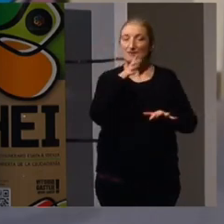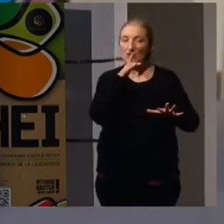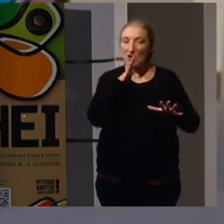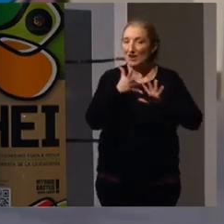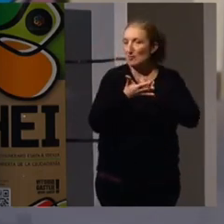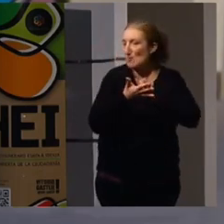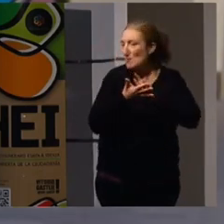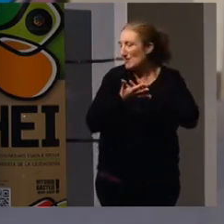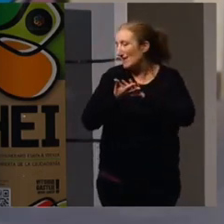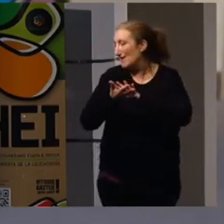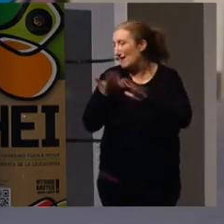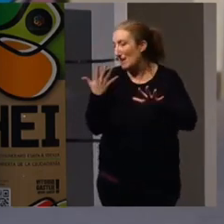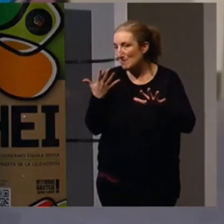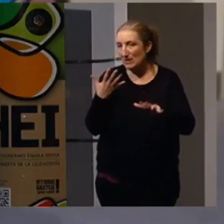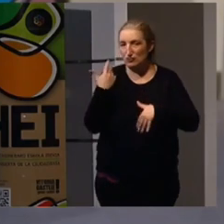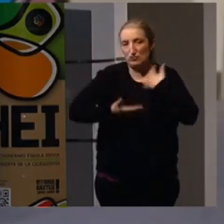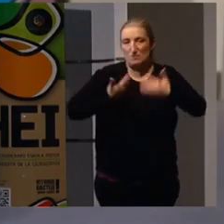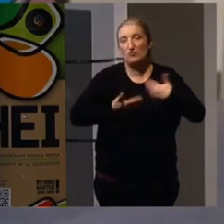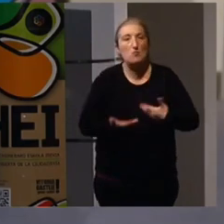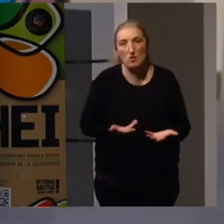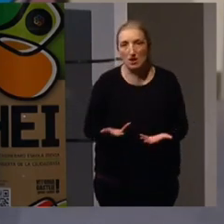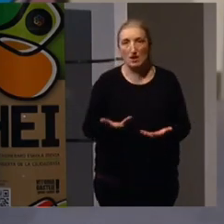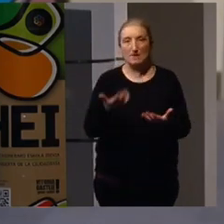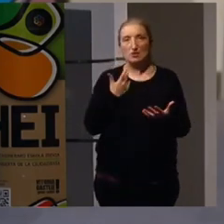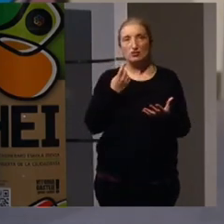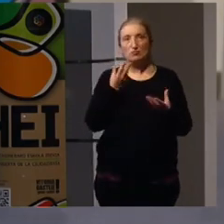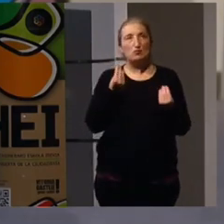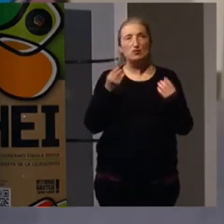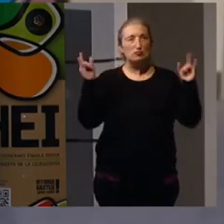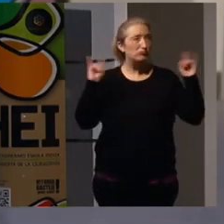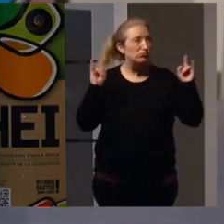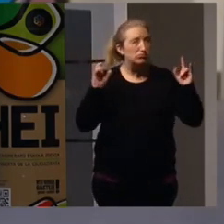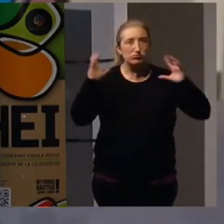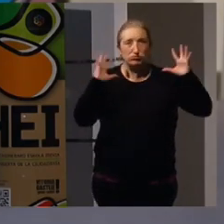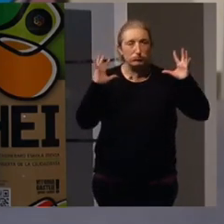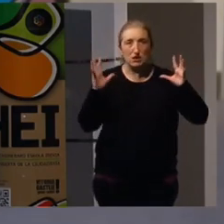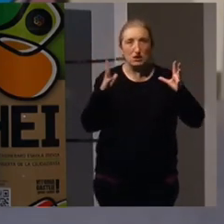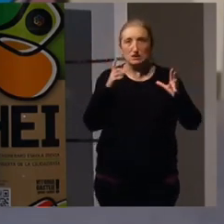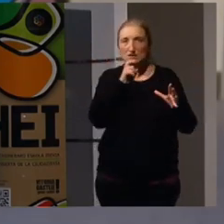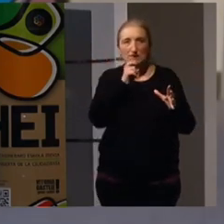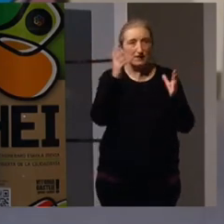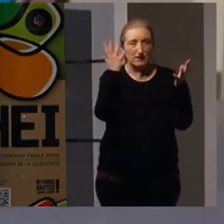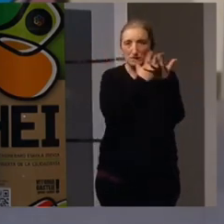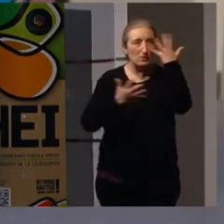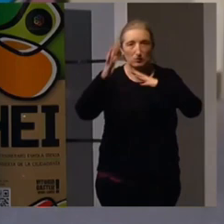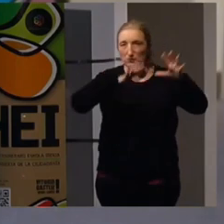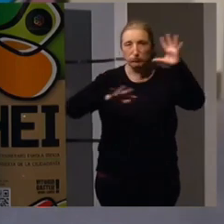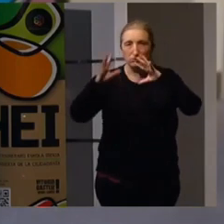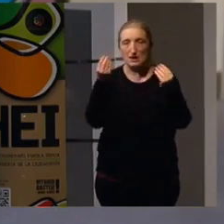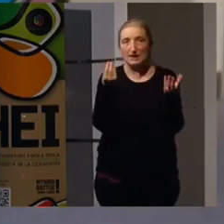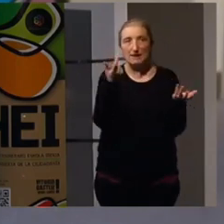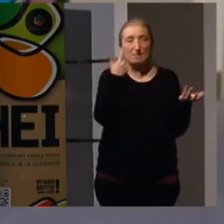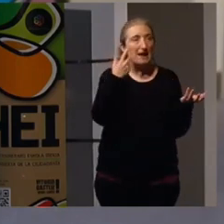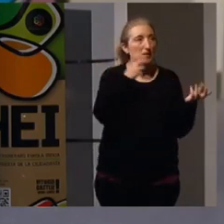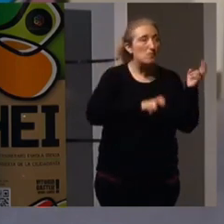dinámica acelerada en la que es difícil salirse de eso, porque al final hay como muchísimo ruido y muchísima dificultad para encontrar otras cosas, ¿no? Y para